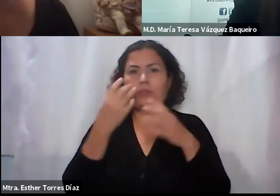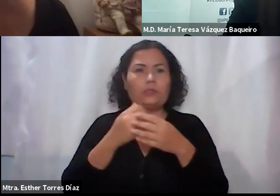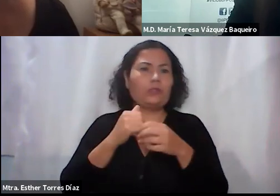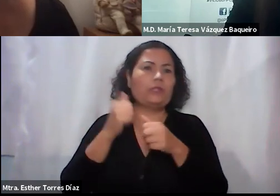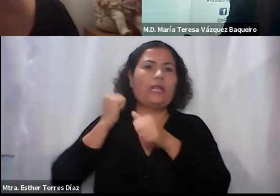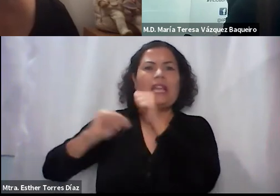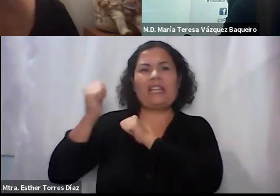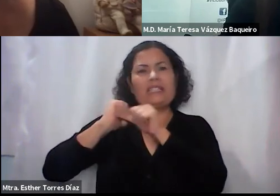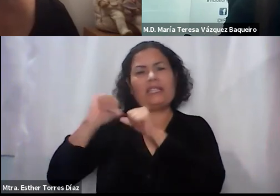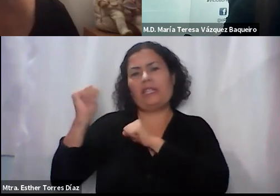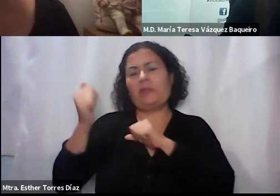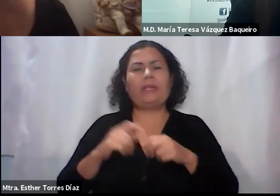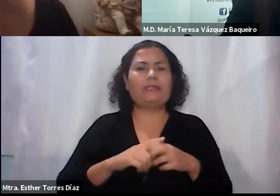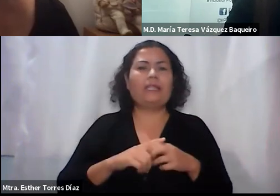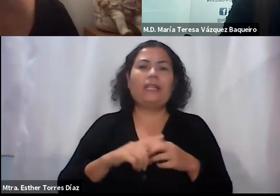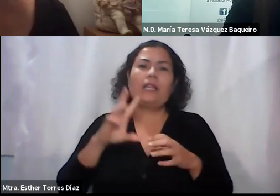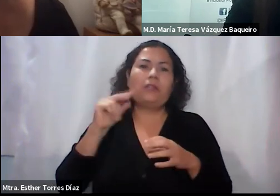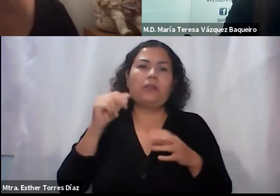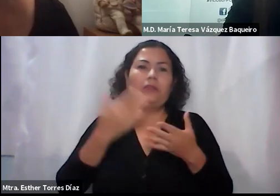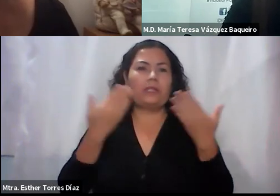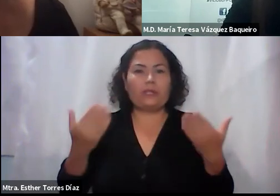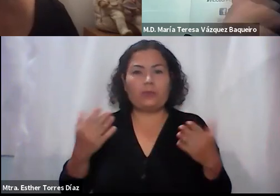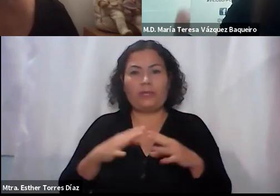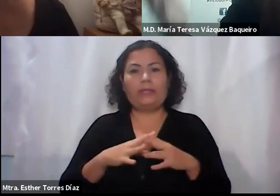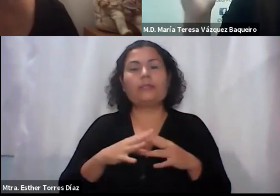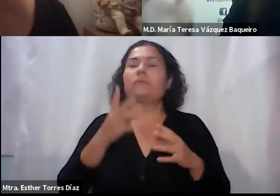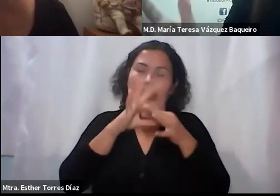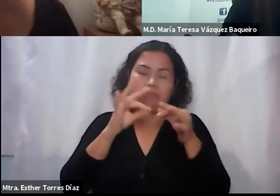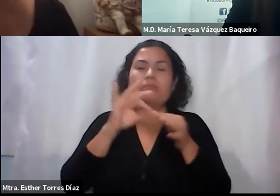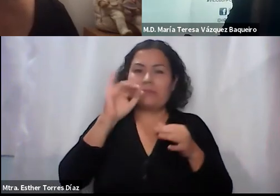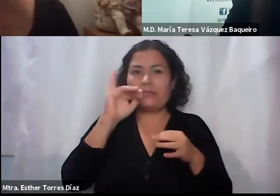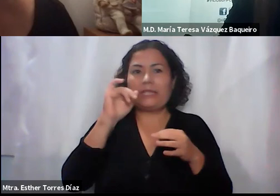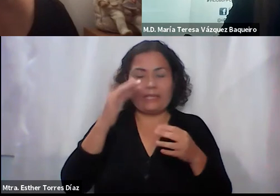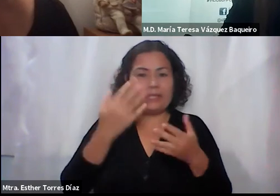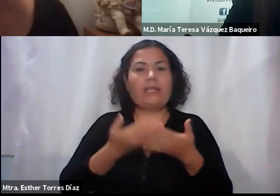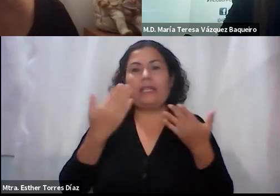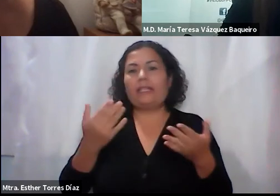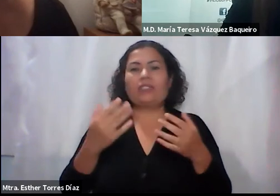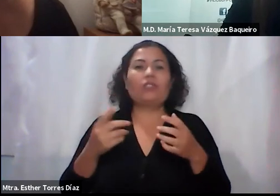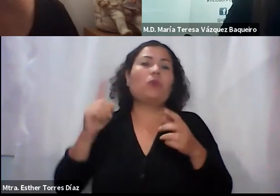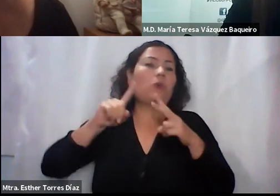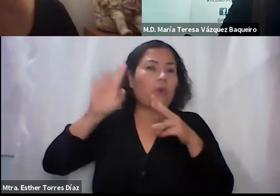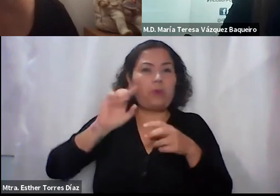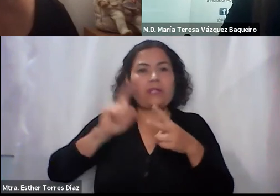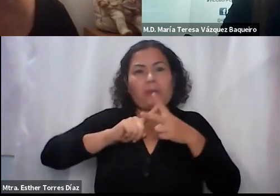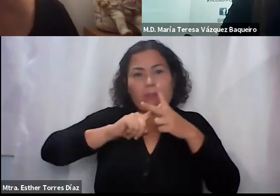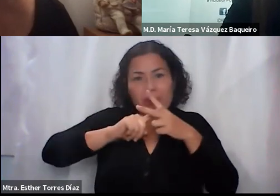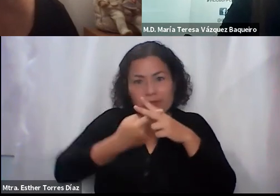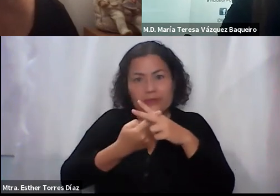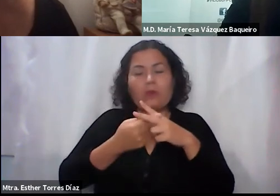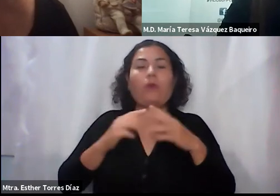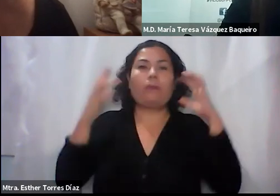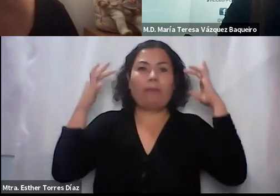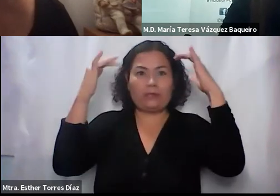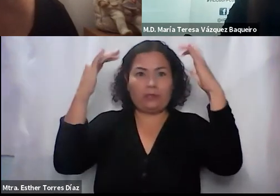muy al inicio del proyecto de la ciclovía en Paseo de Montejo. Hoy es otra completamente la fisonomía de la ciclovía de Paseo de